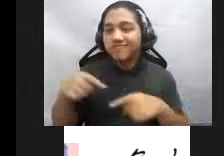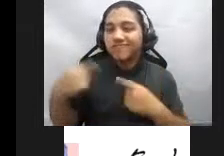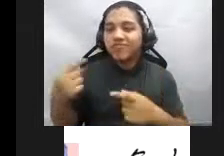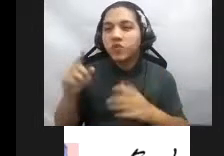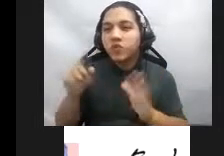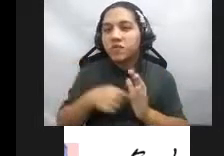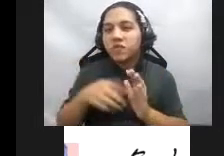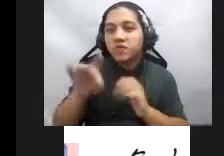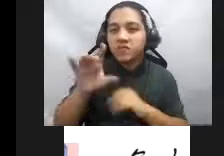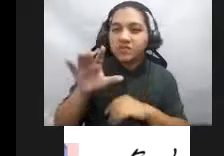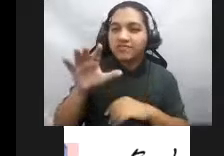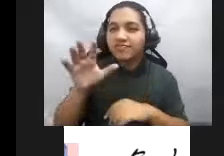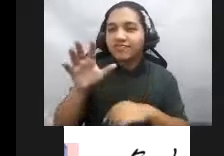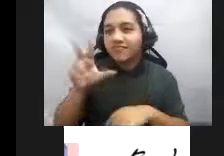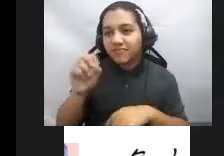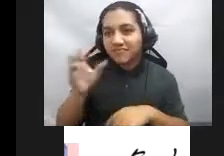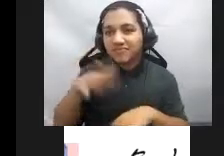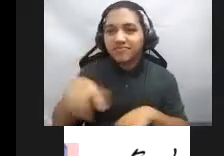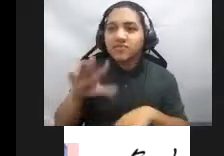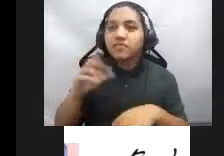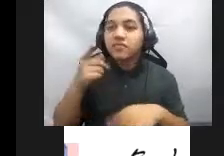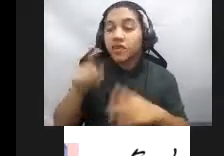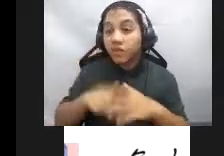1840, comienzan a introducir